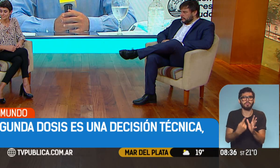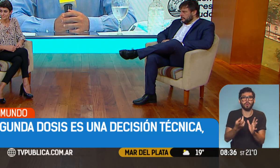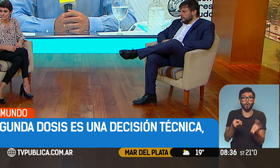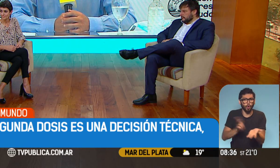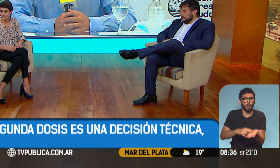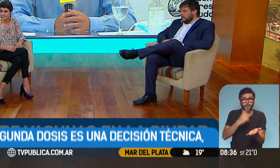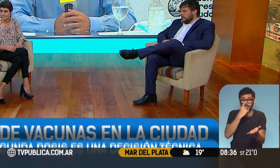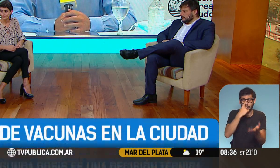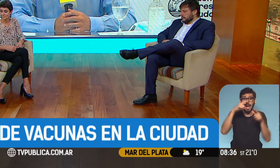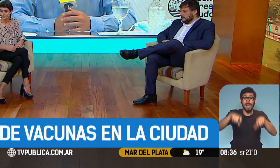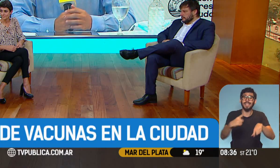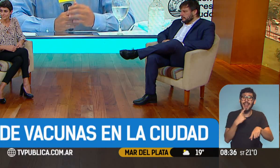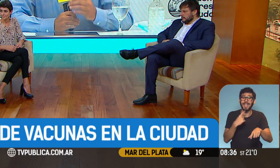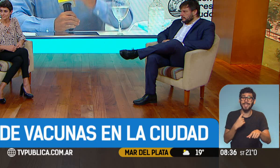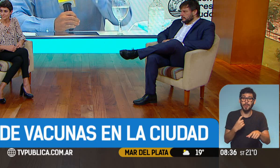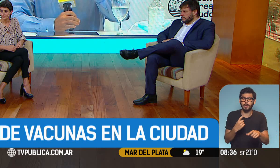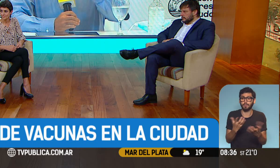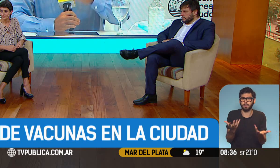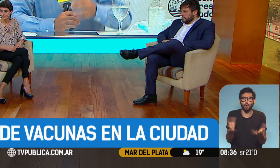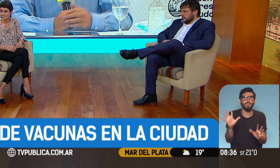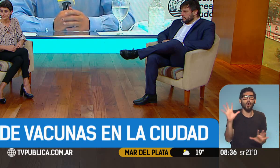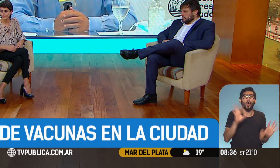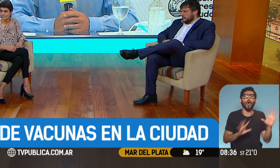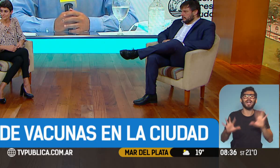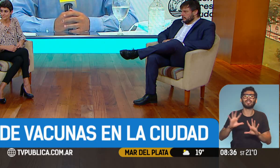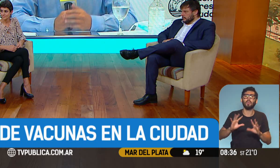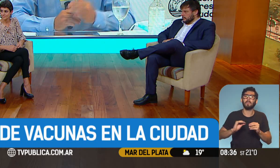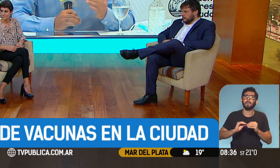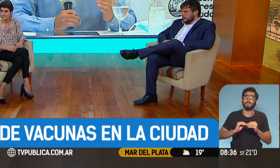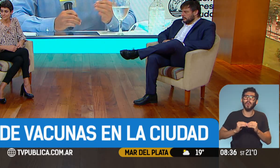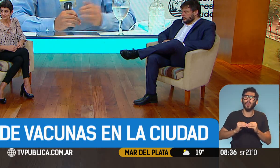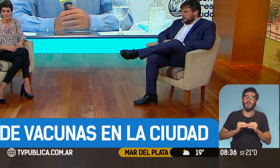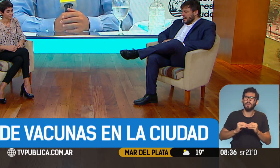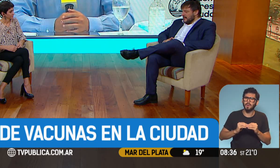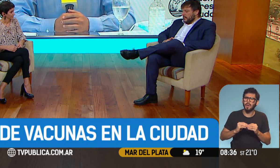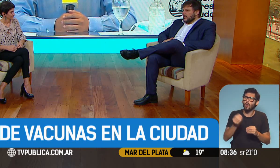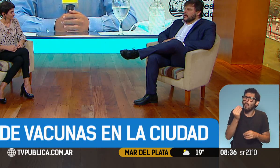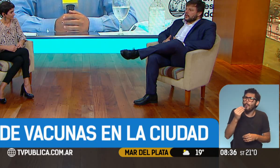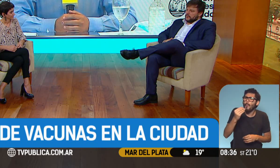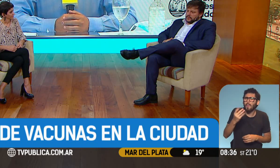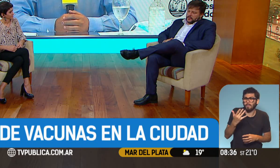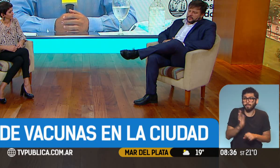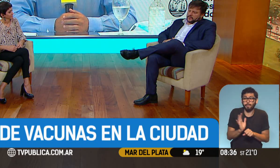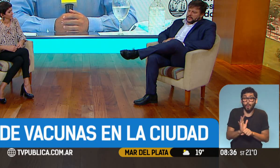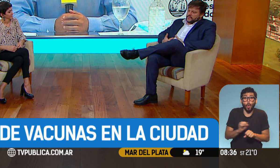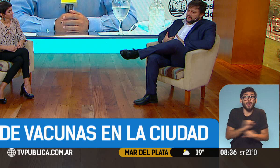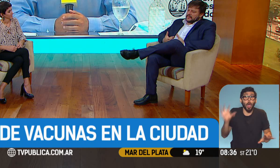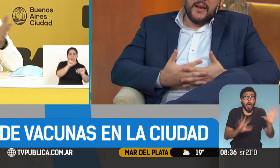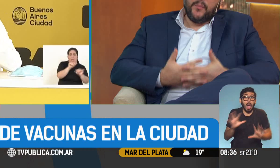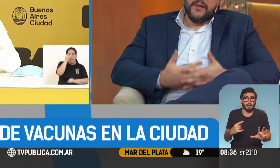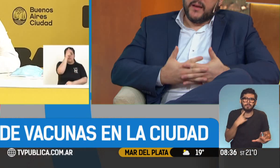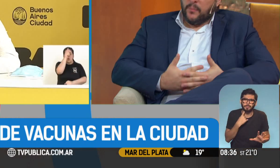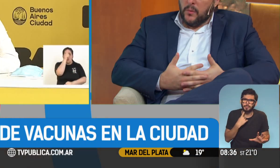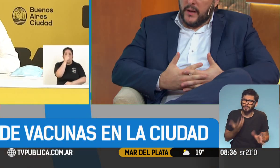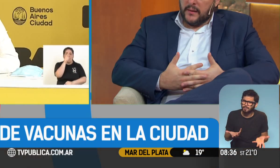el estadio de river problemas en la organización tiene que ver porque estamos improvisando sobre la marcha como lo que es bueno hay dos cosas una cosa son las diferencias